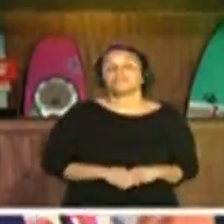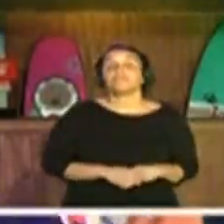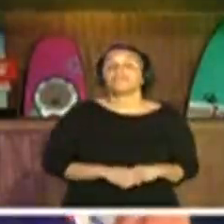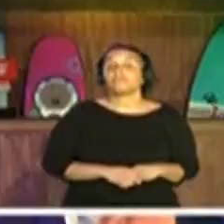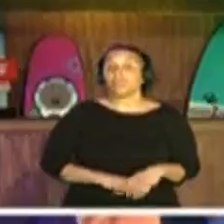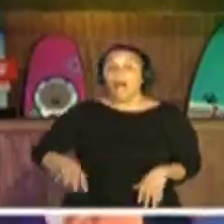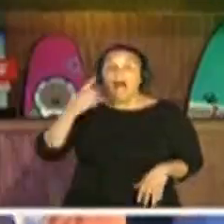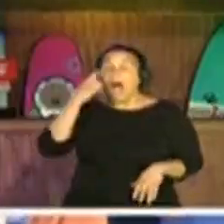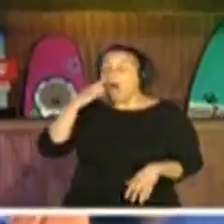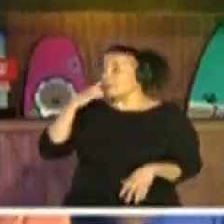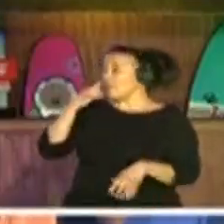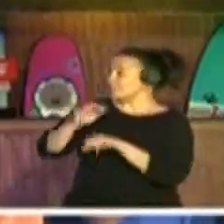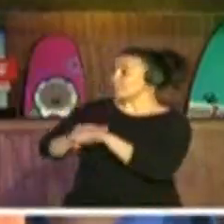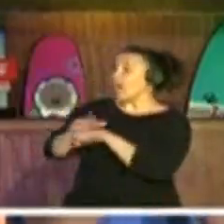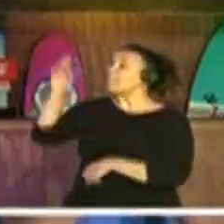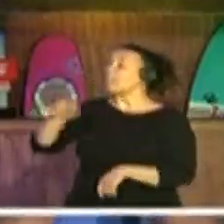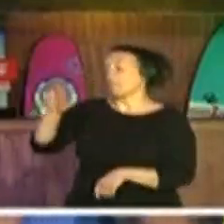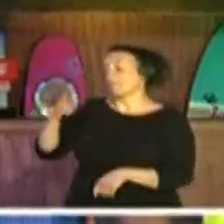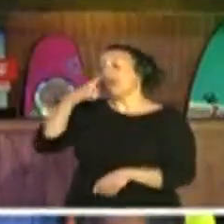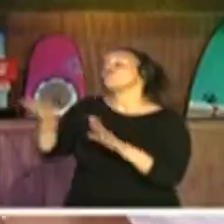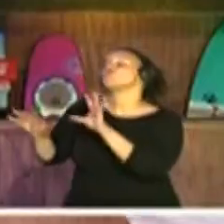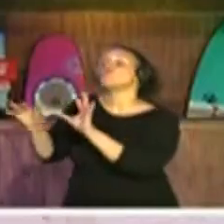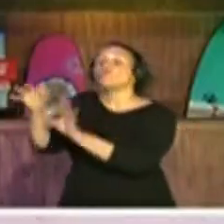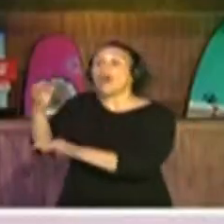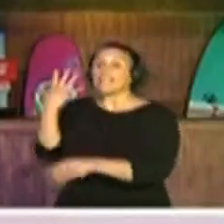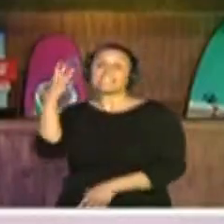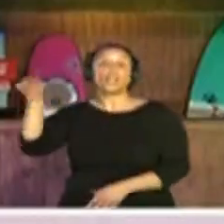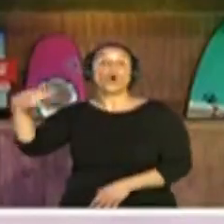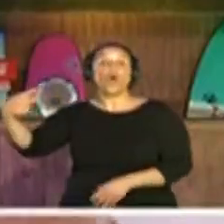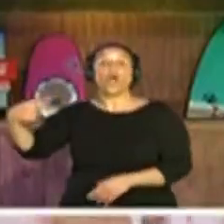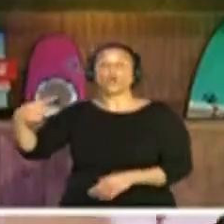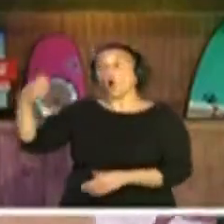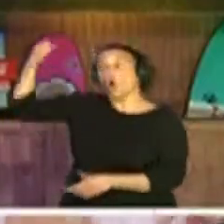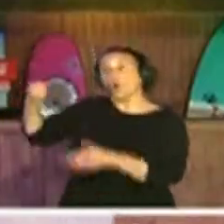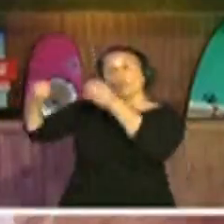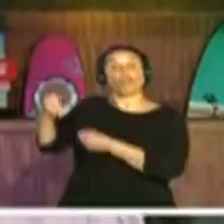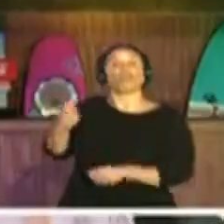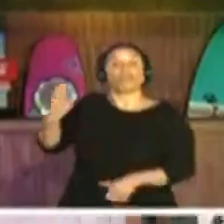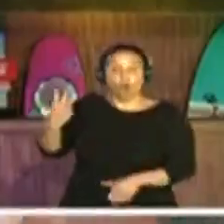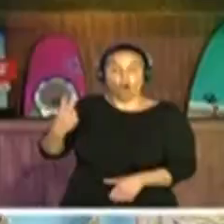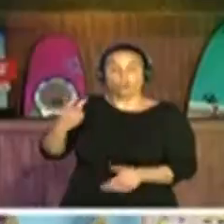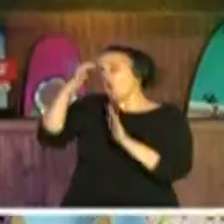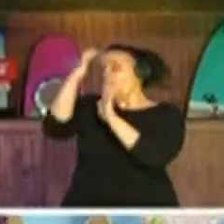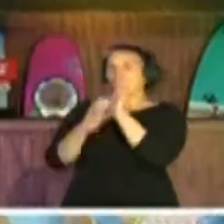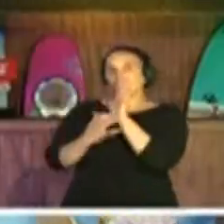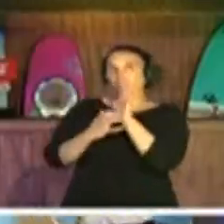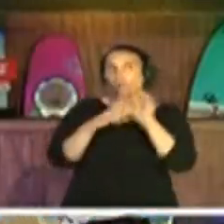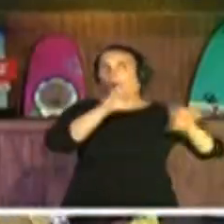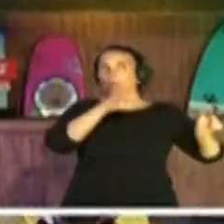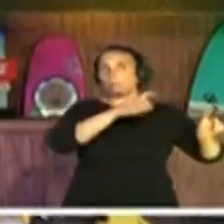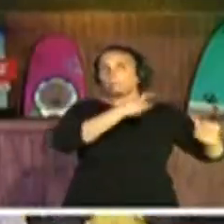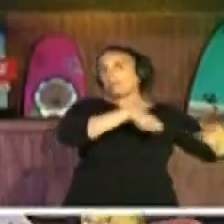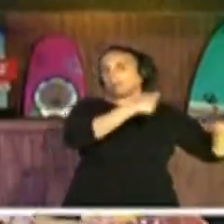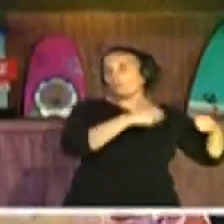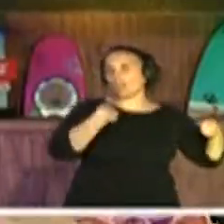A ver, Payo, repite y suerte, Payo, por 5 euros, que tengo más fuerte que el Mercardona. A ver,